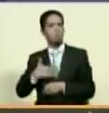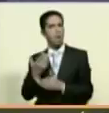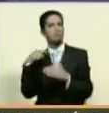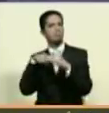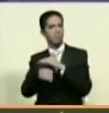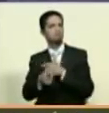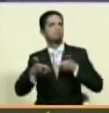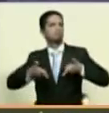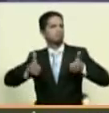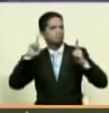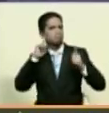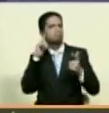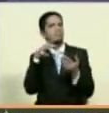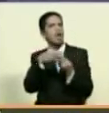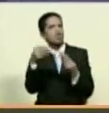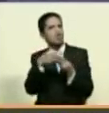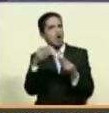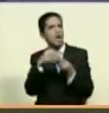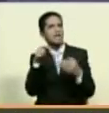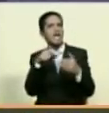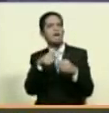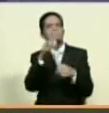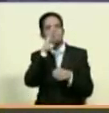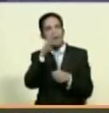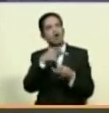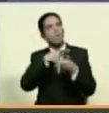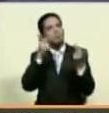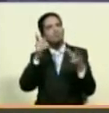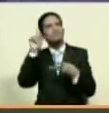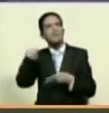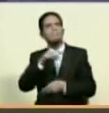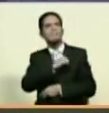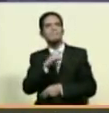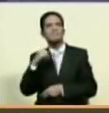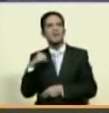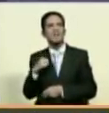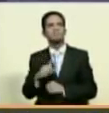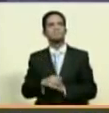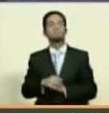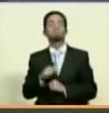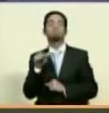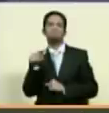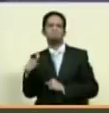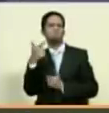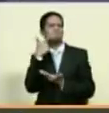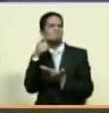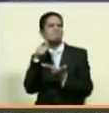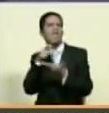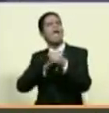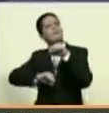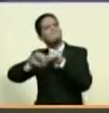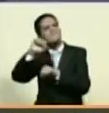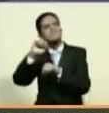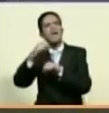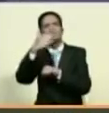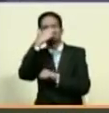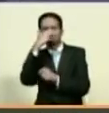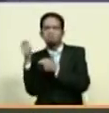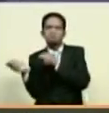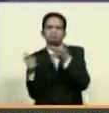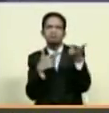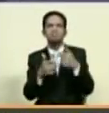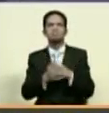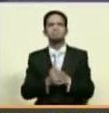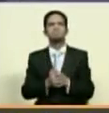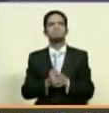libre y transparente a las divisas por medio de la banca pública y privada, esto evitando el conocido menudeo con